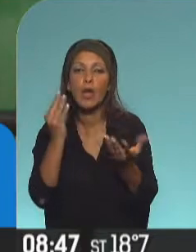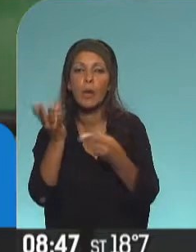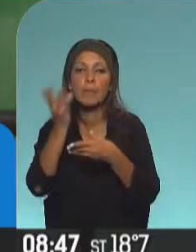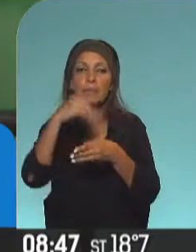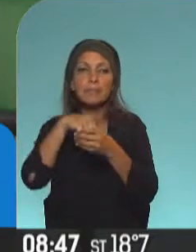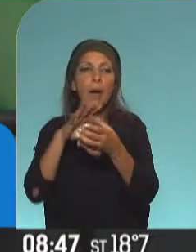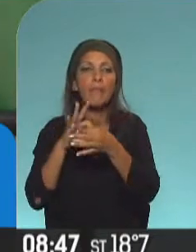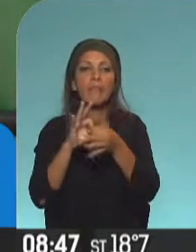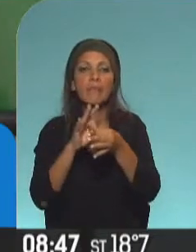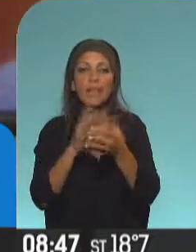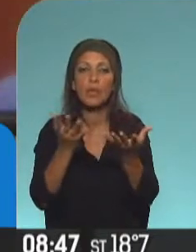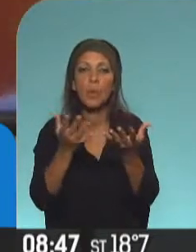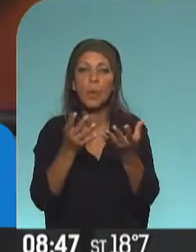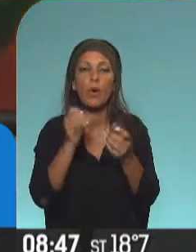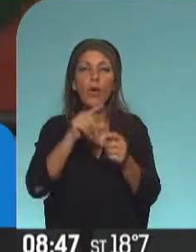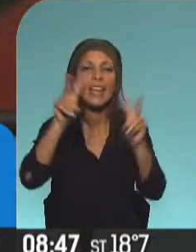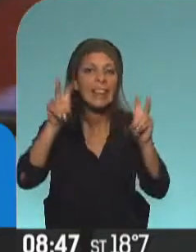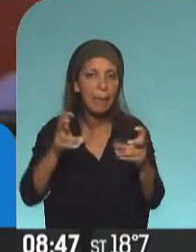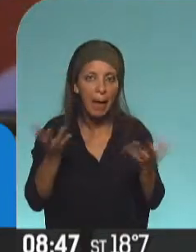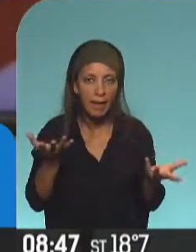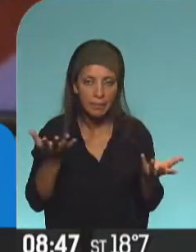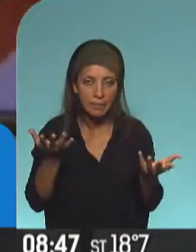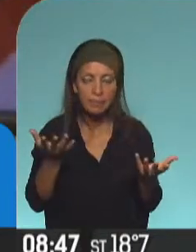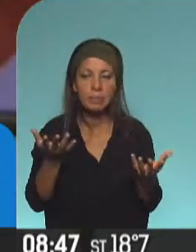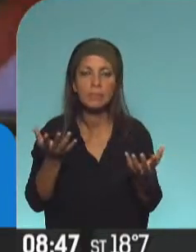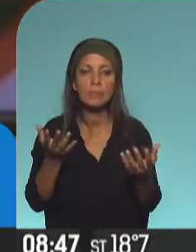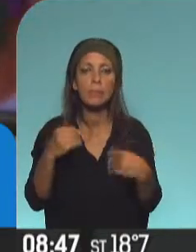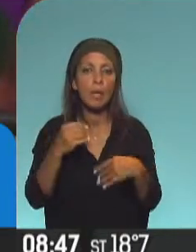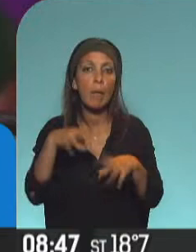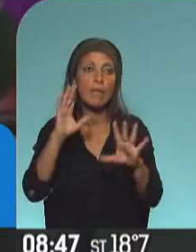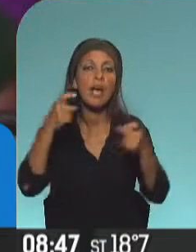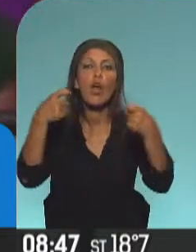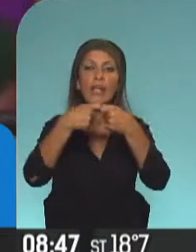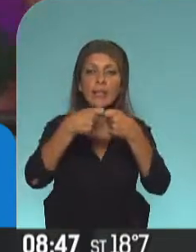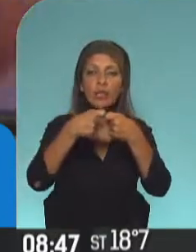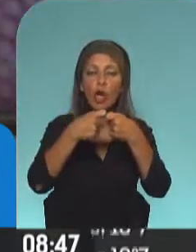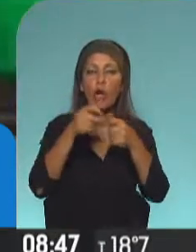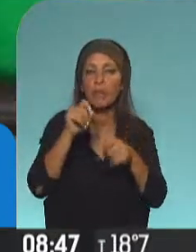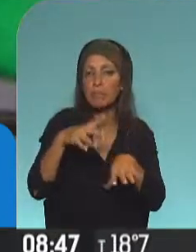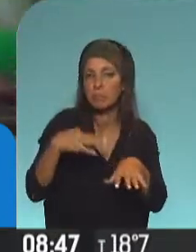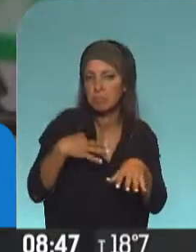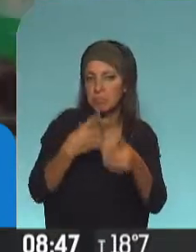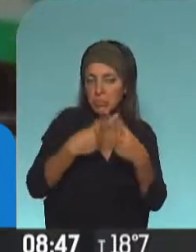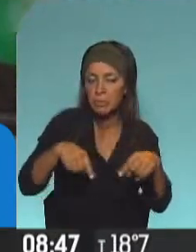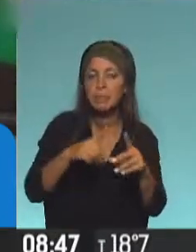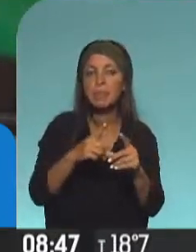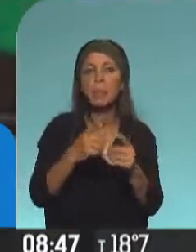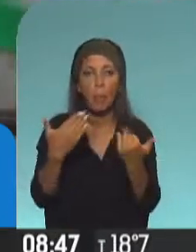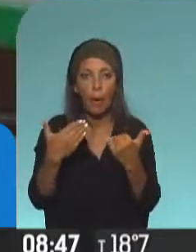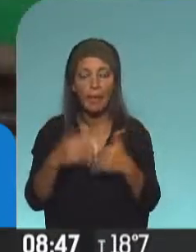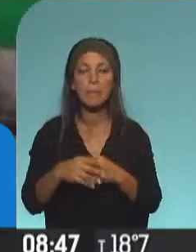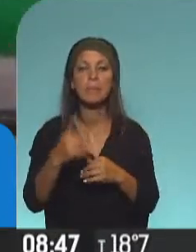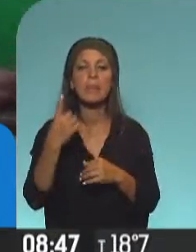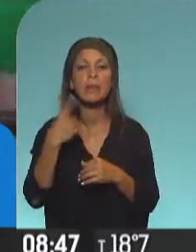Algún vínculo con exactamente con el caso centralmente, porque pueden ser organizaciones incluso de la sociedad civil, y se tiene